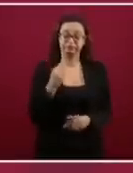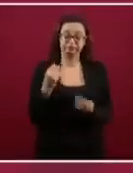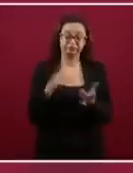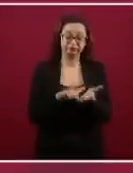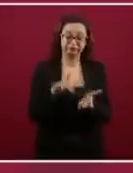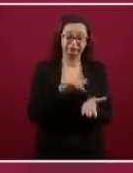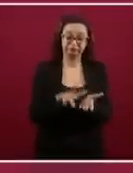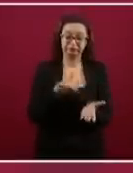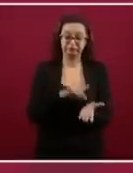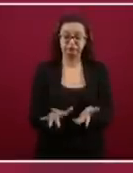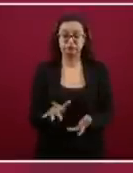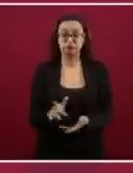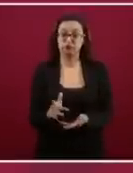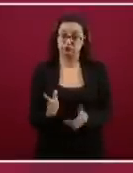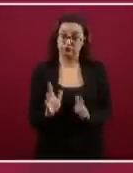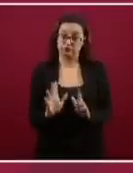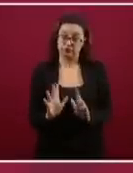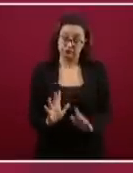con autonomía,